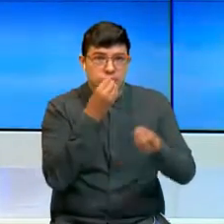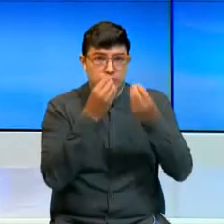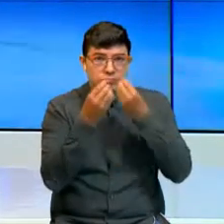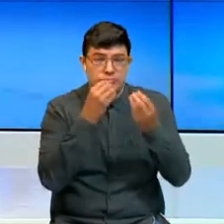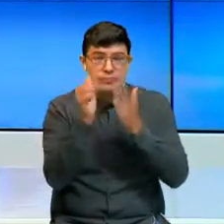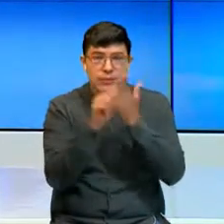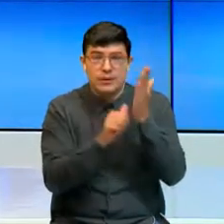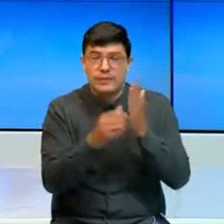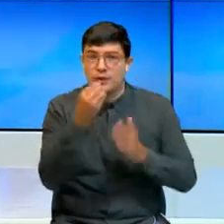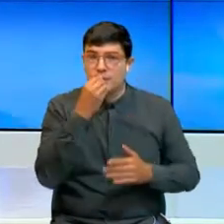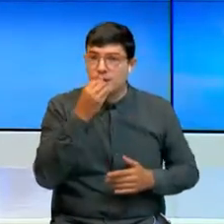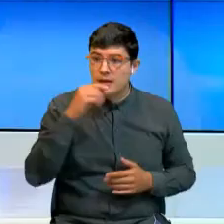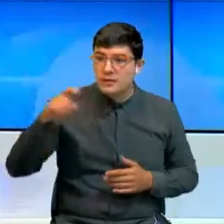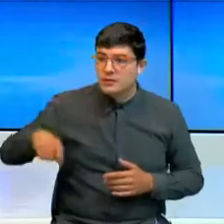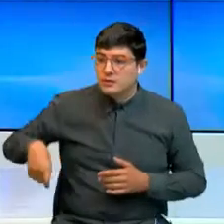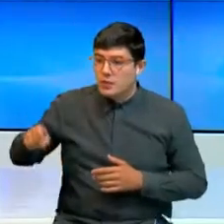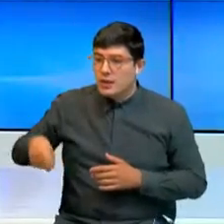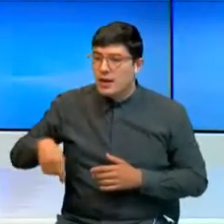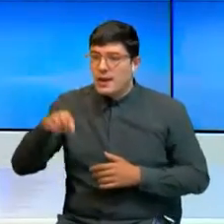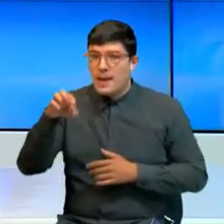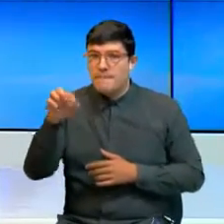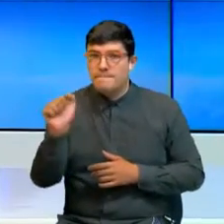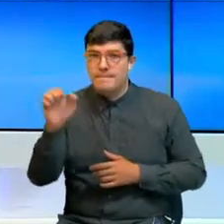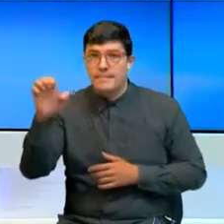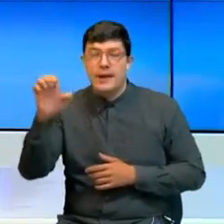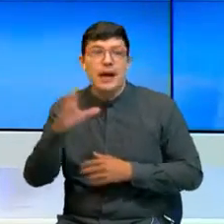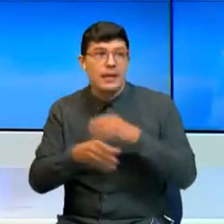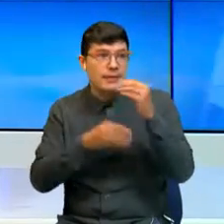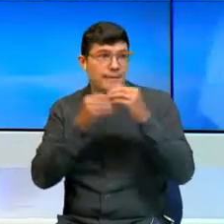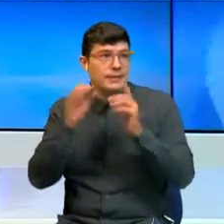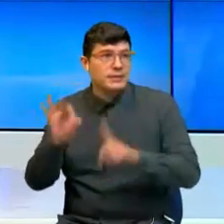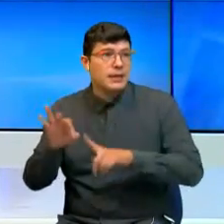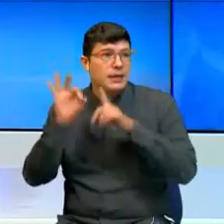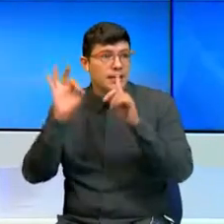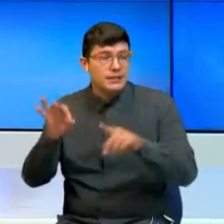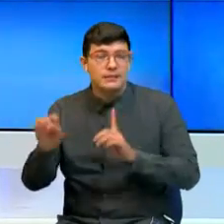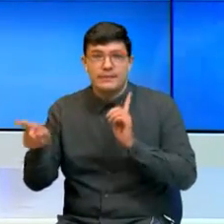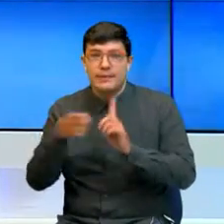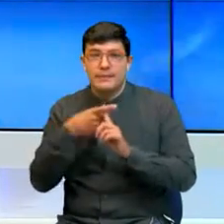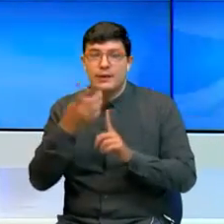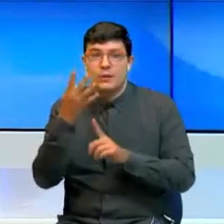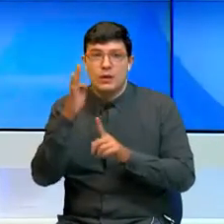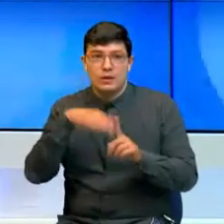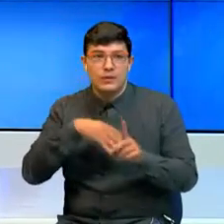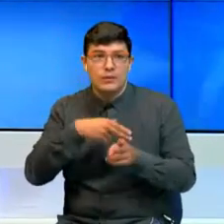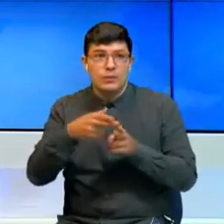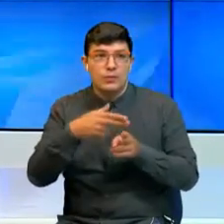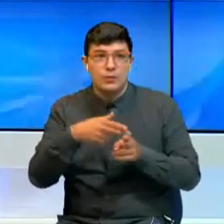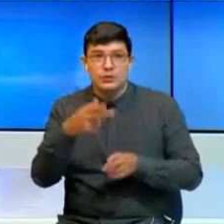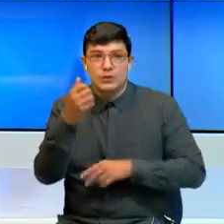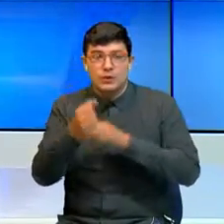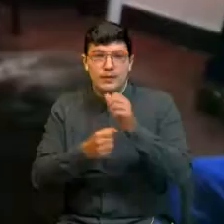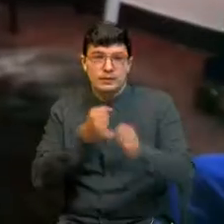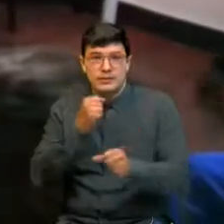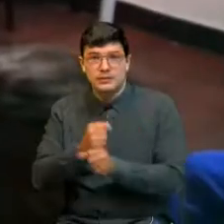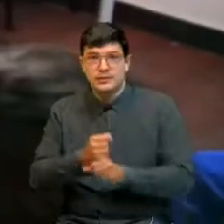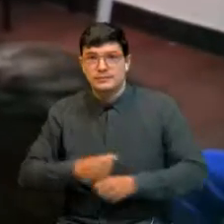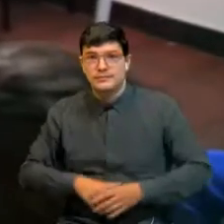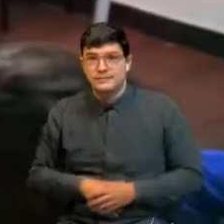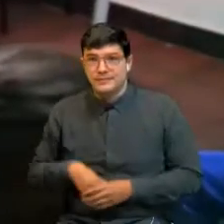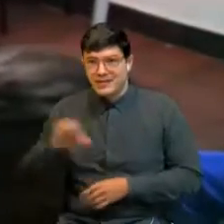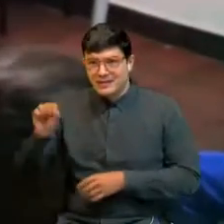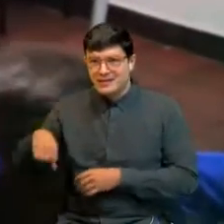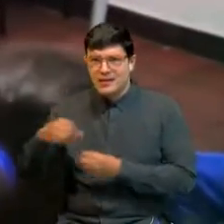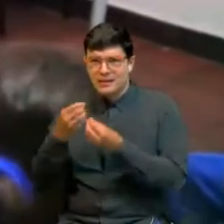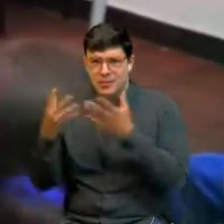través del programa de alimentación escolar PAE y quedarán garantizados los primeros 4 meses del próximo año. Por ser